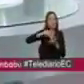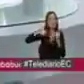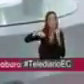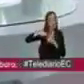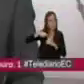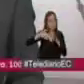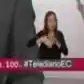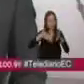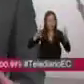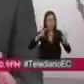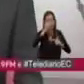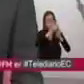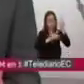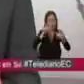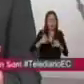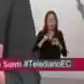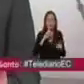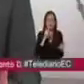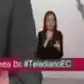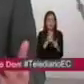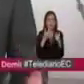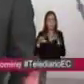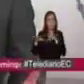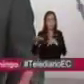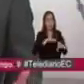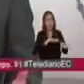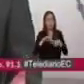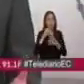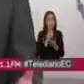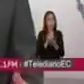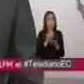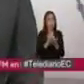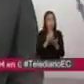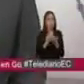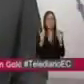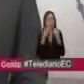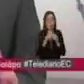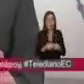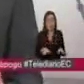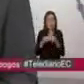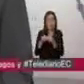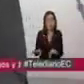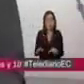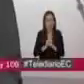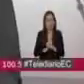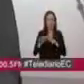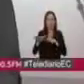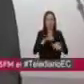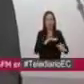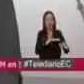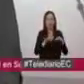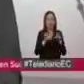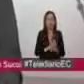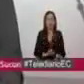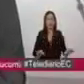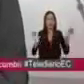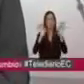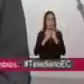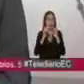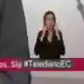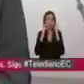población actualmente estévez y lógicamente con un aporte económico muy importante esa reactivación progresiva también debe